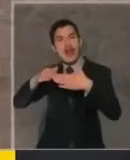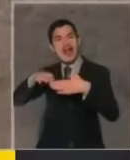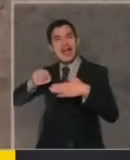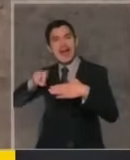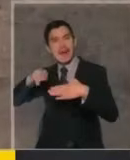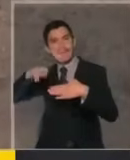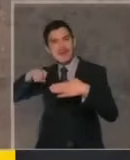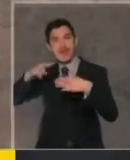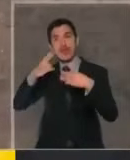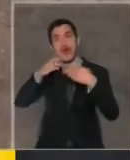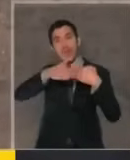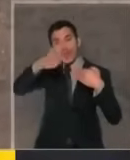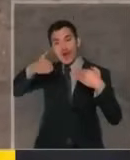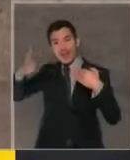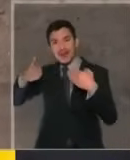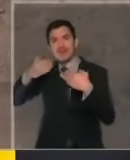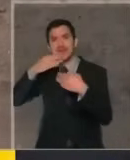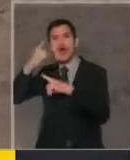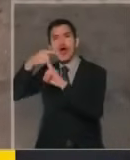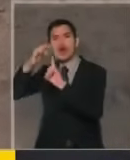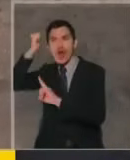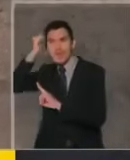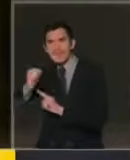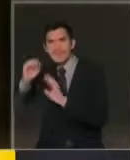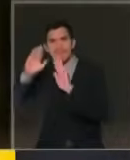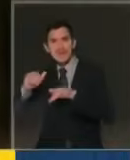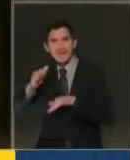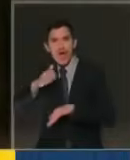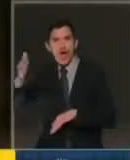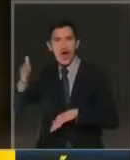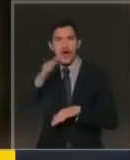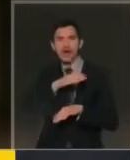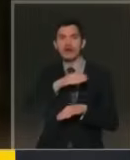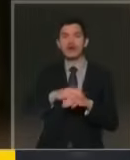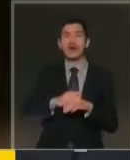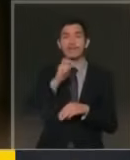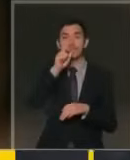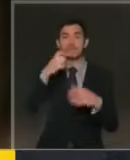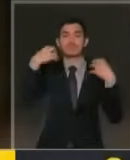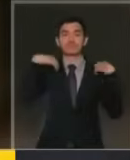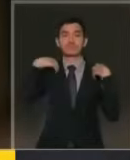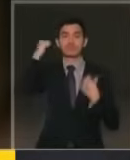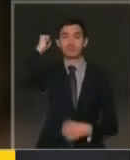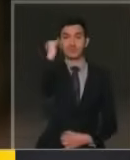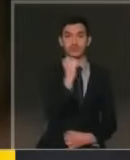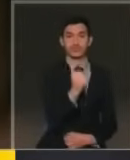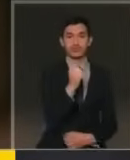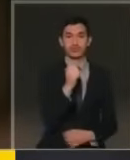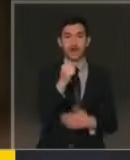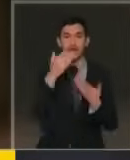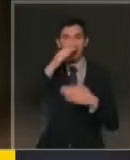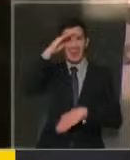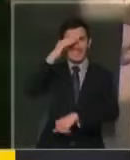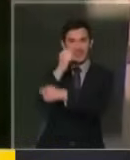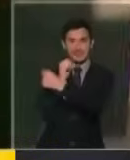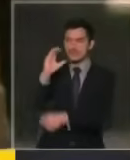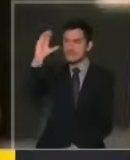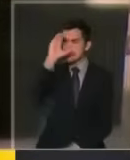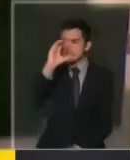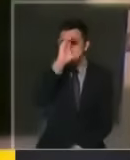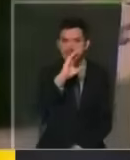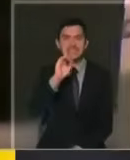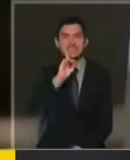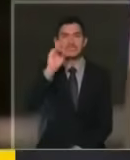hoy. A su vez, en este caso, el homicida o el que está siendo en estos momentos buscado como homicida de